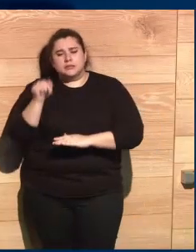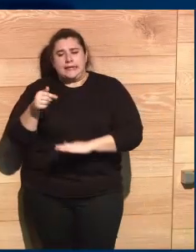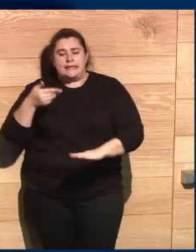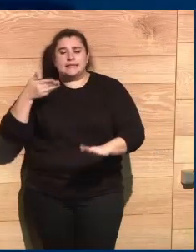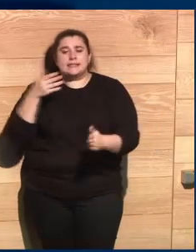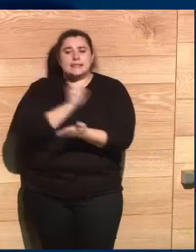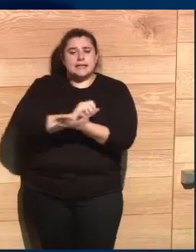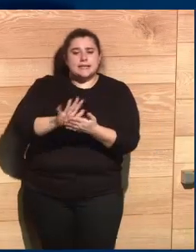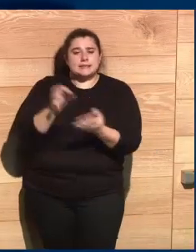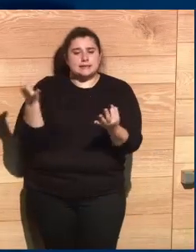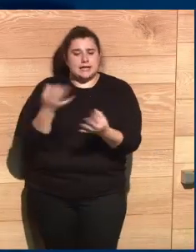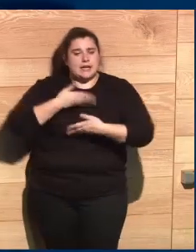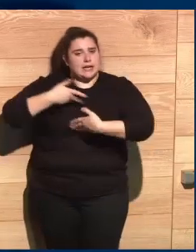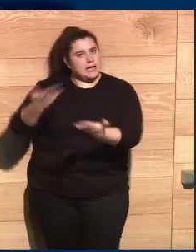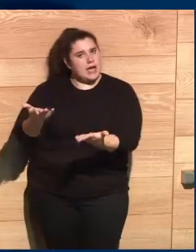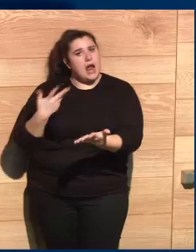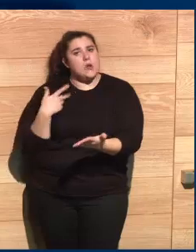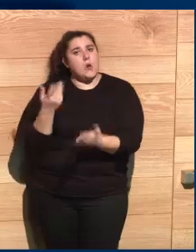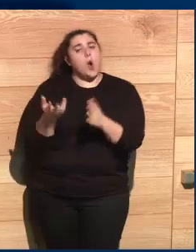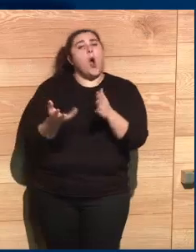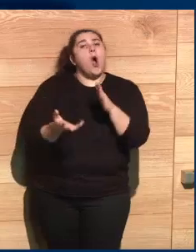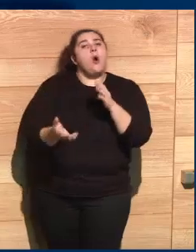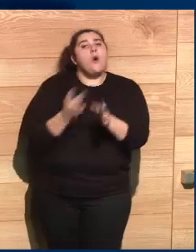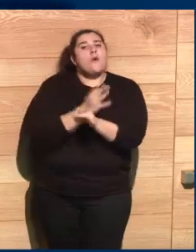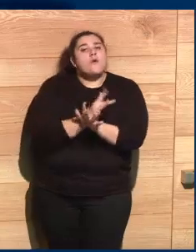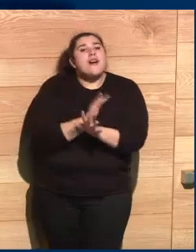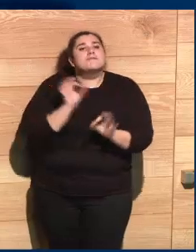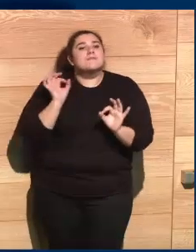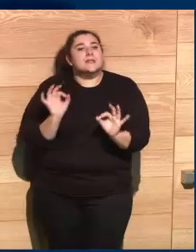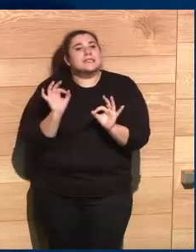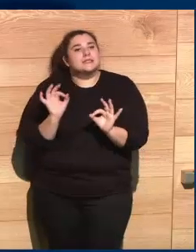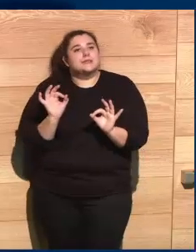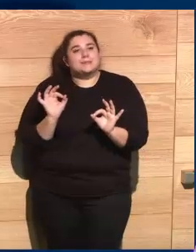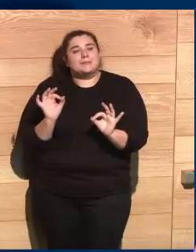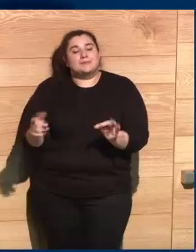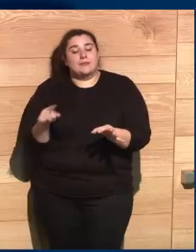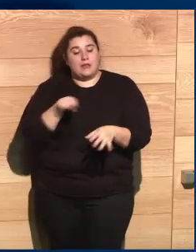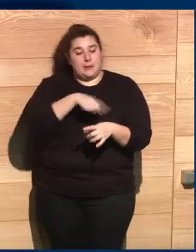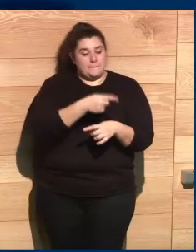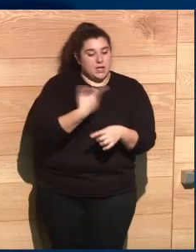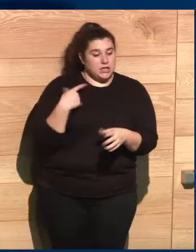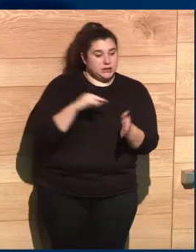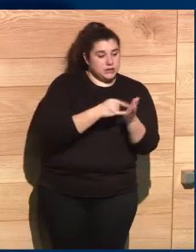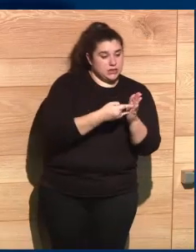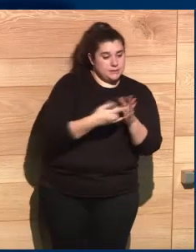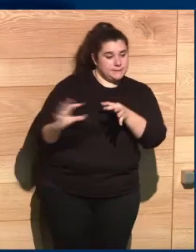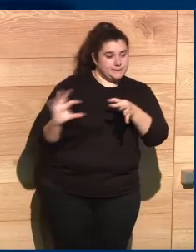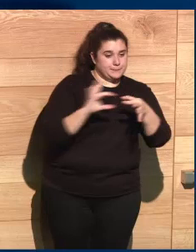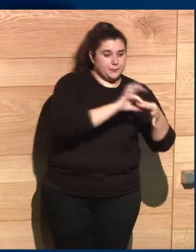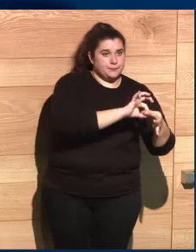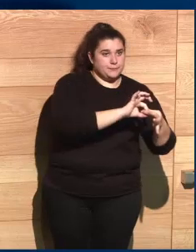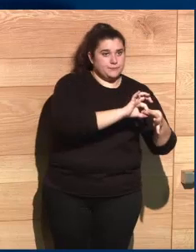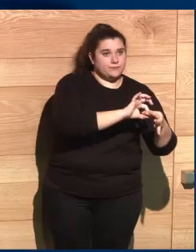ganas dinero a través de transacciones pequeñas que están metidas dentro del sistema de interacción con el juego, ¿no?